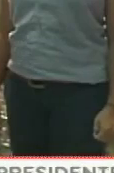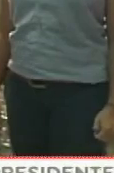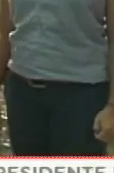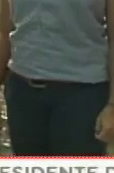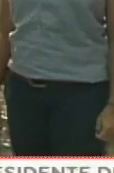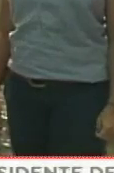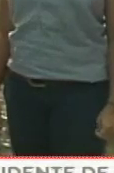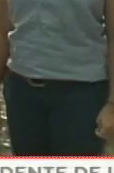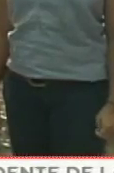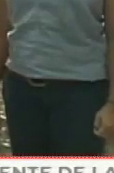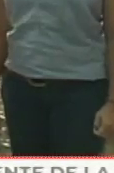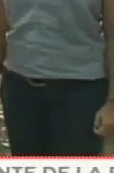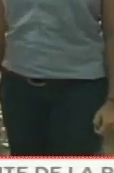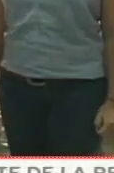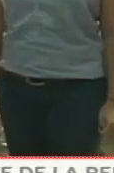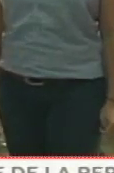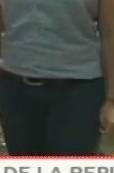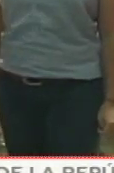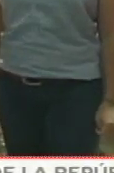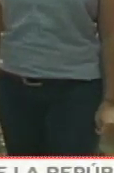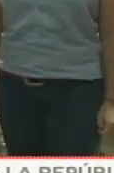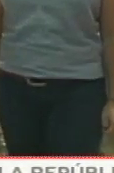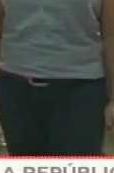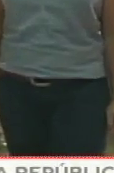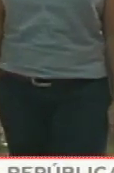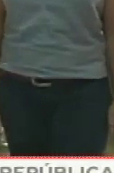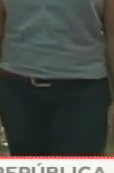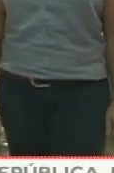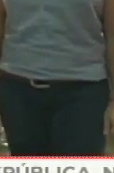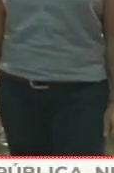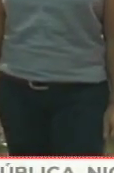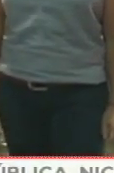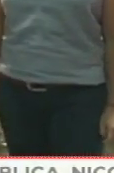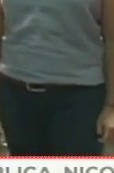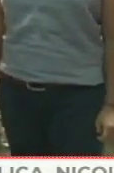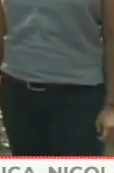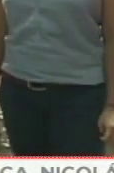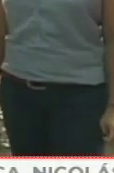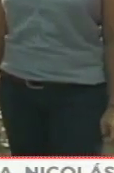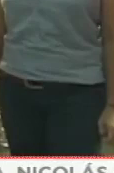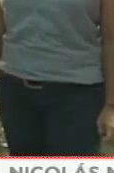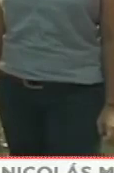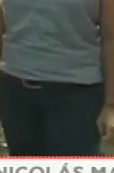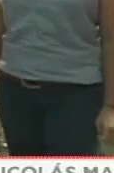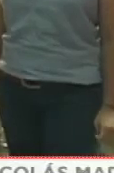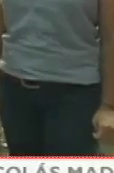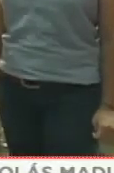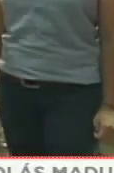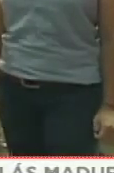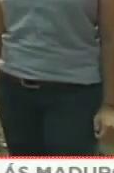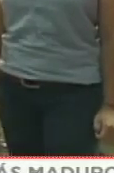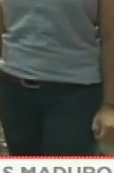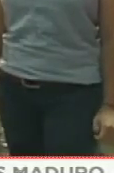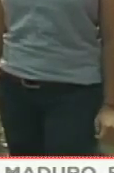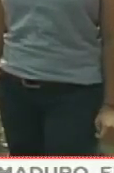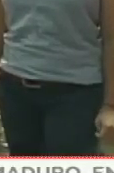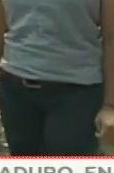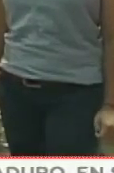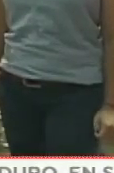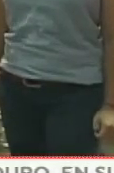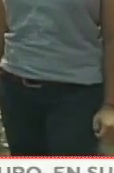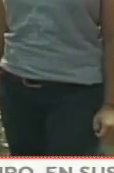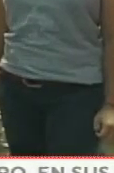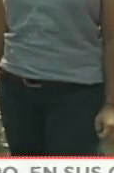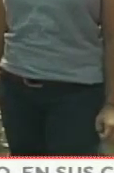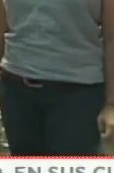garantizar su incorporación productiva en todo lo que tiene que ver con la producción, procesamiento, hasta el café servido para nuestro pueblo. Así que, presidente,